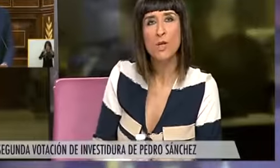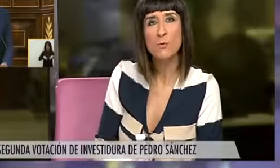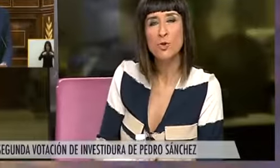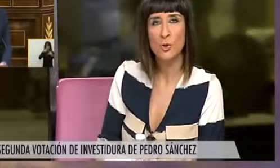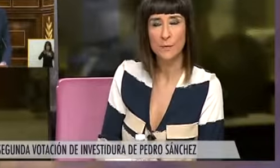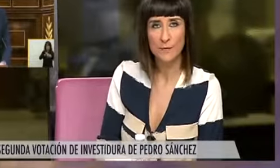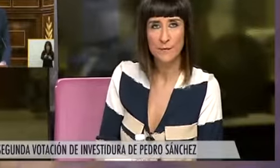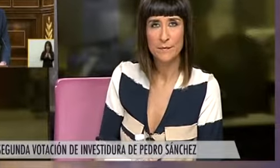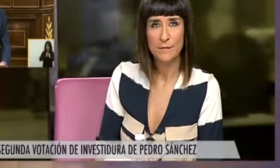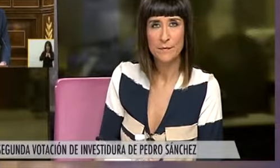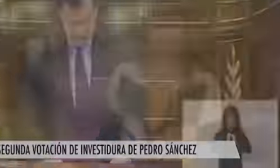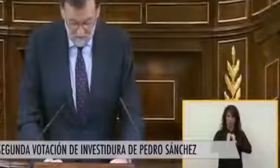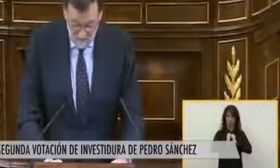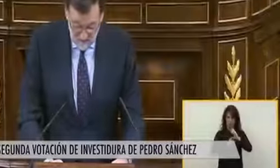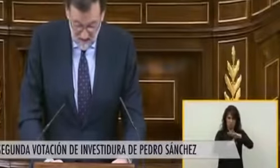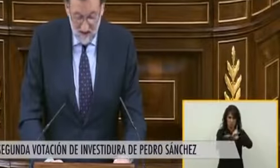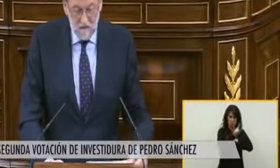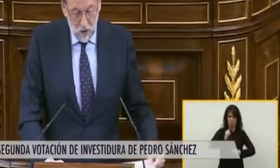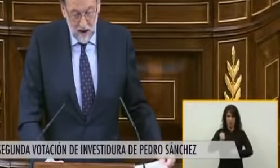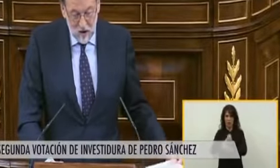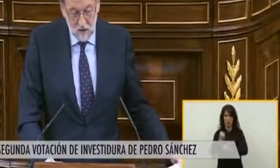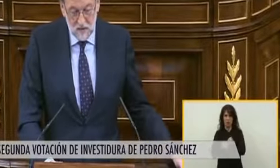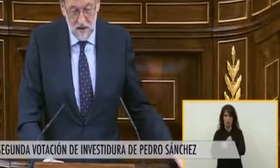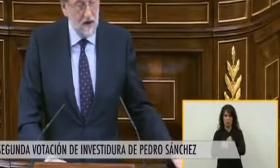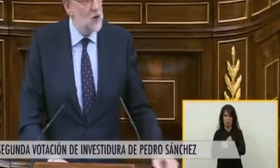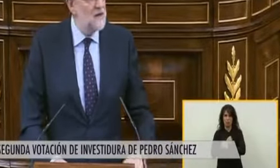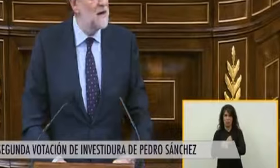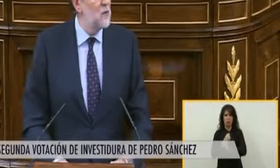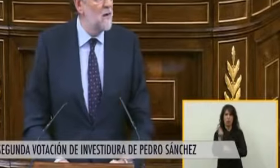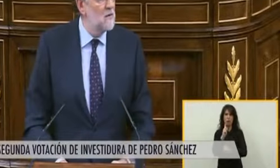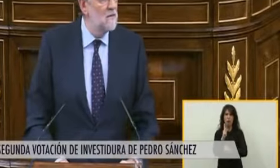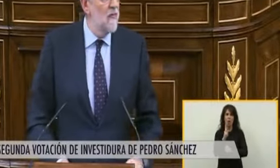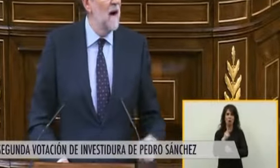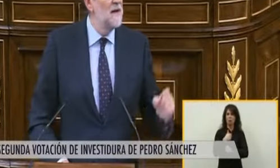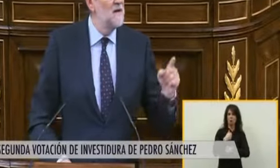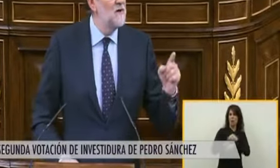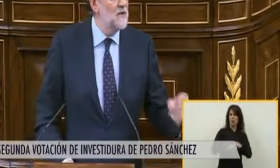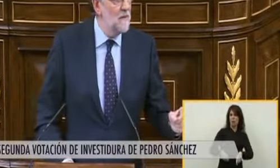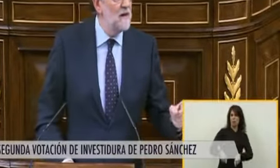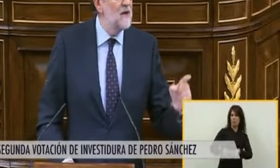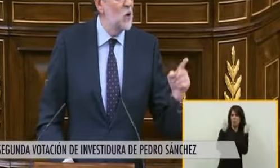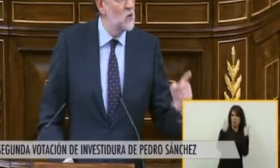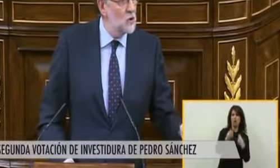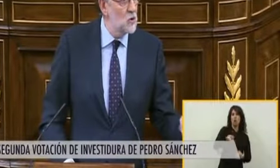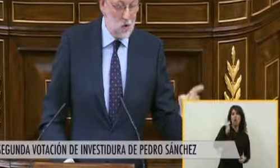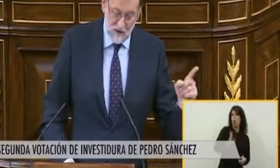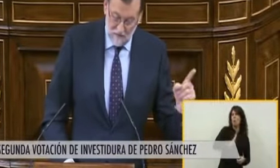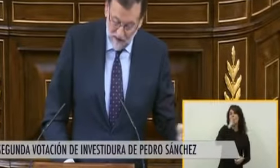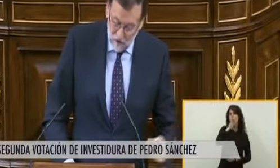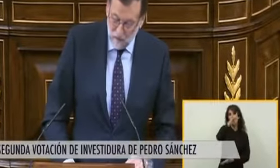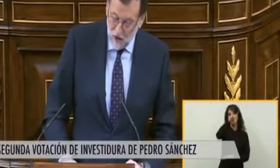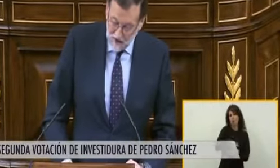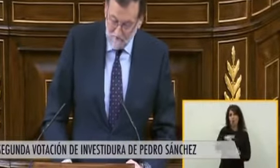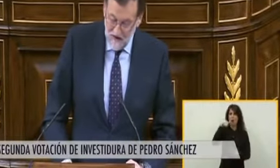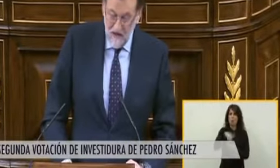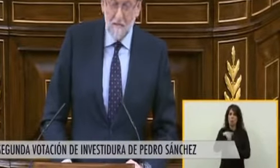Popular, o escuchamos. No solo liquidarlas por el hecho de que se hayan aprobado a iniciativa y con los votos del